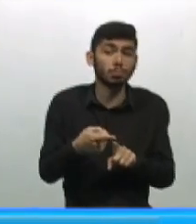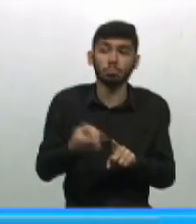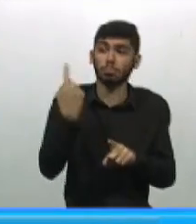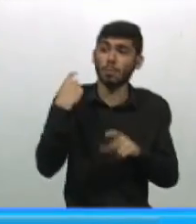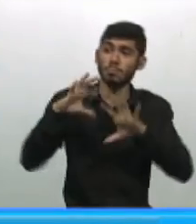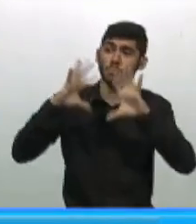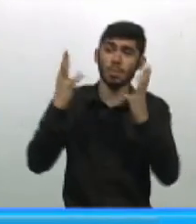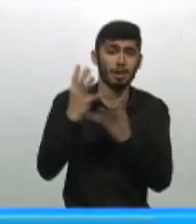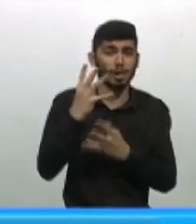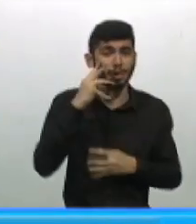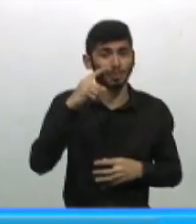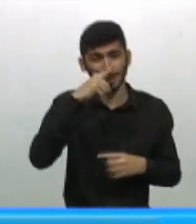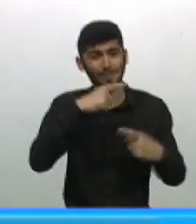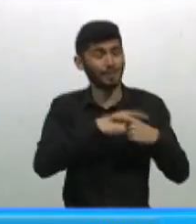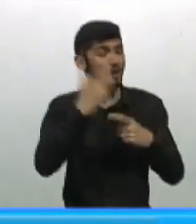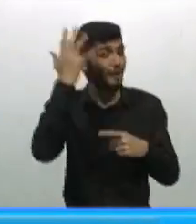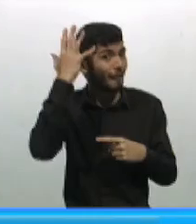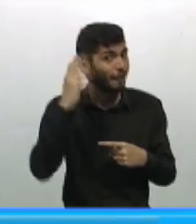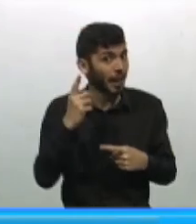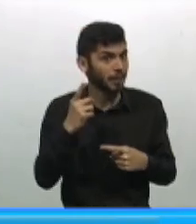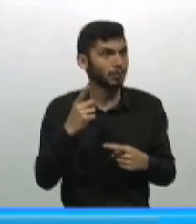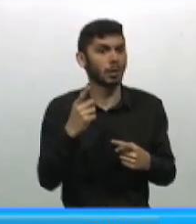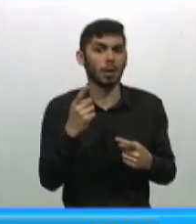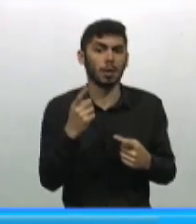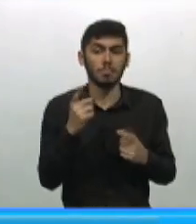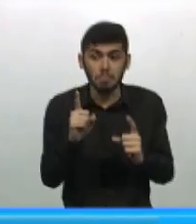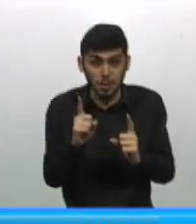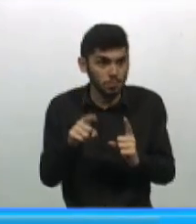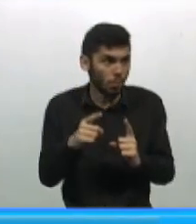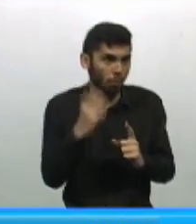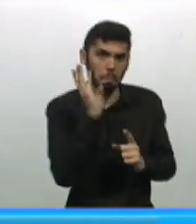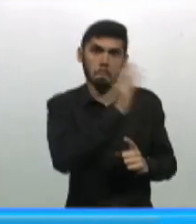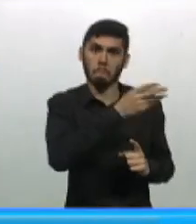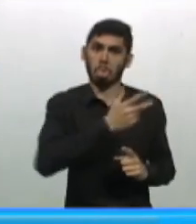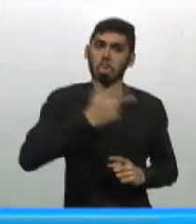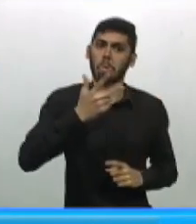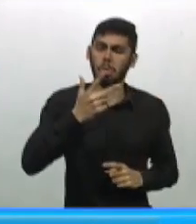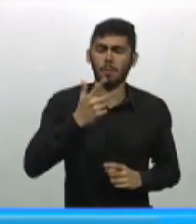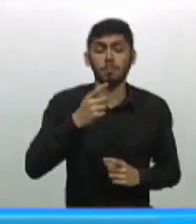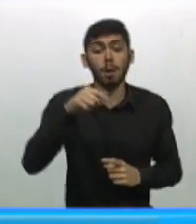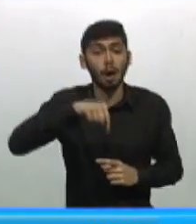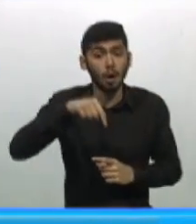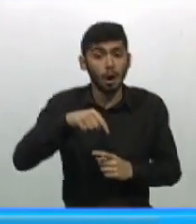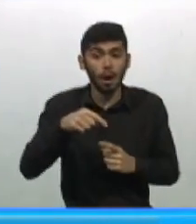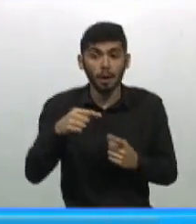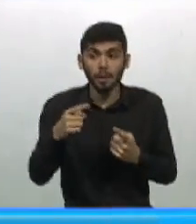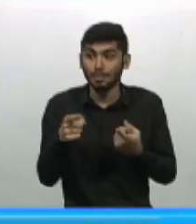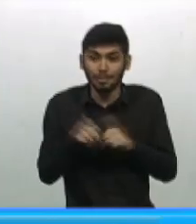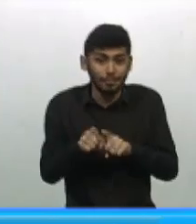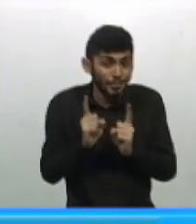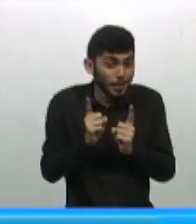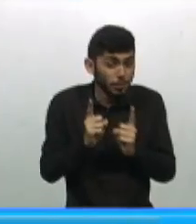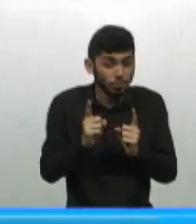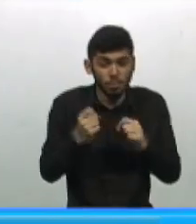mundial en el 2007 contra Francia y las cosas Salieron muy bien Esperemos que hasta ahora venimos cumpliendo con con vivirlo de la misma forma y